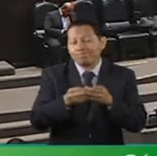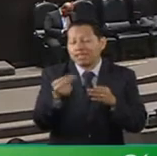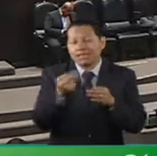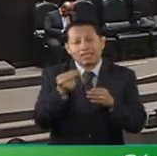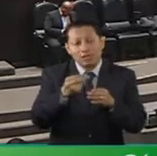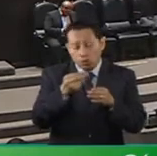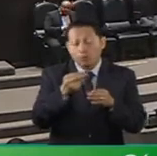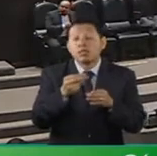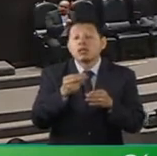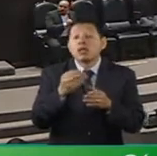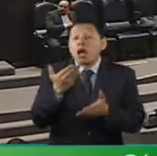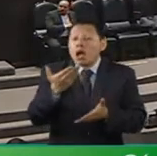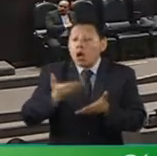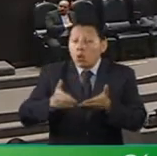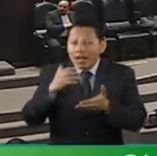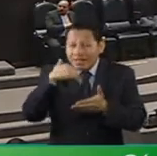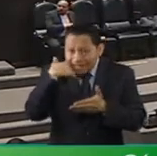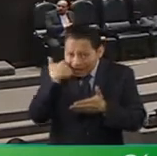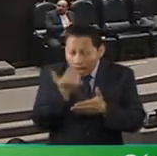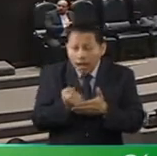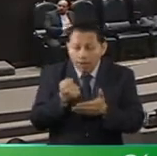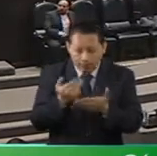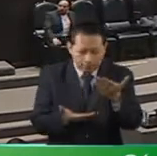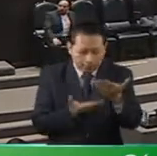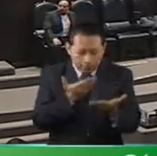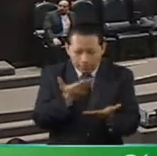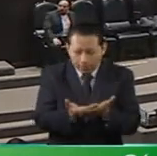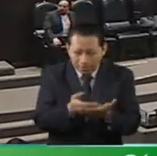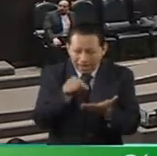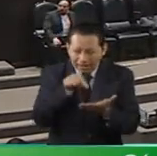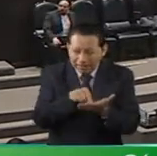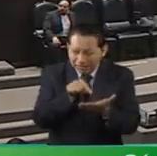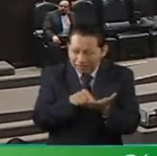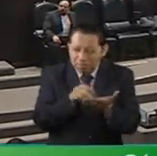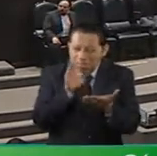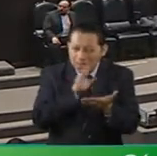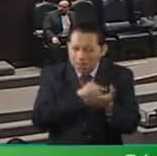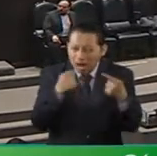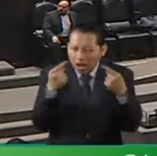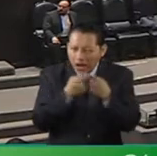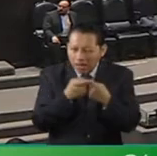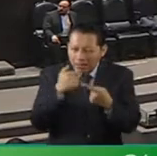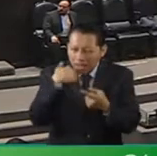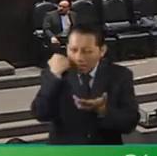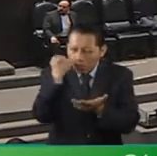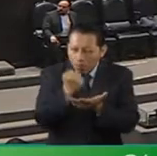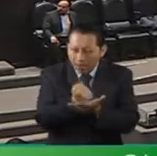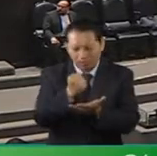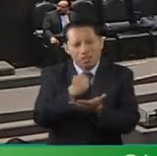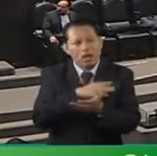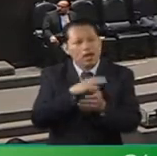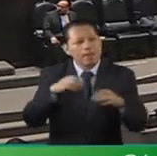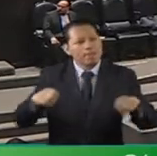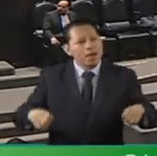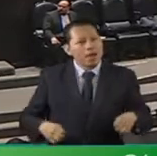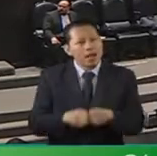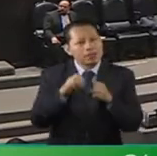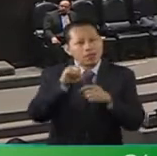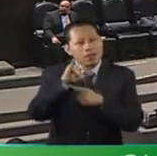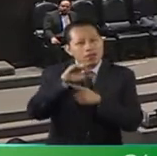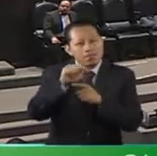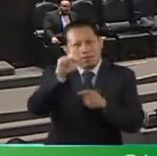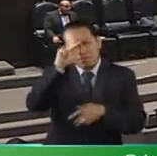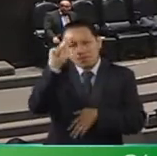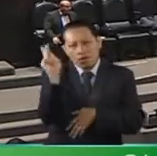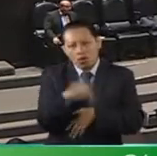hoy pretenden aprobar una reforma energética tóxica que profundiza la emergencia climática.